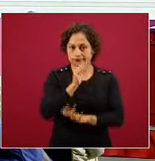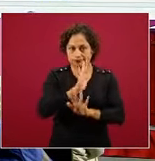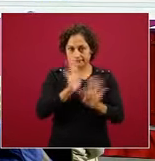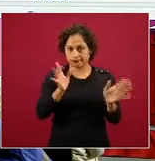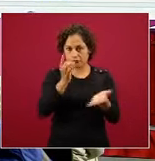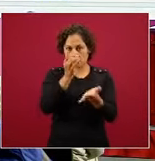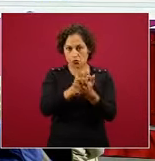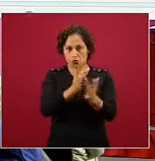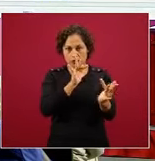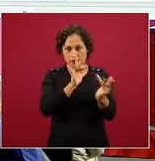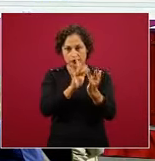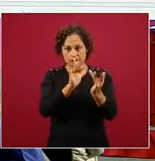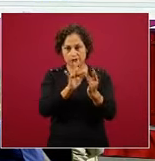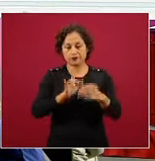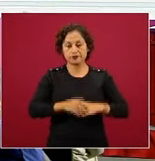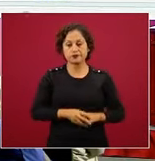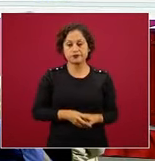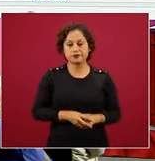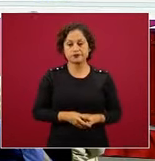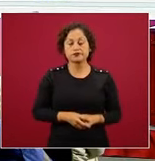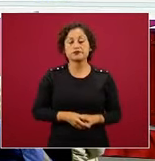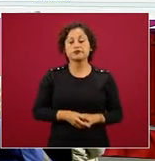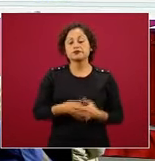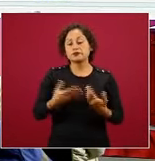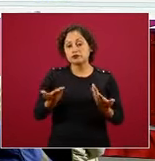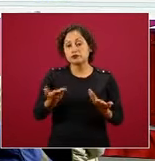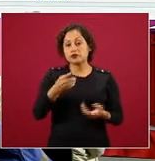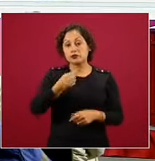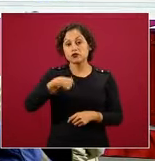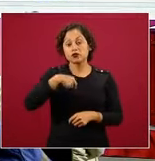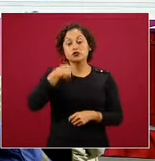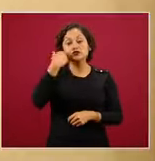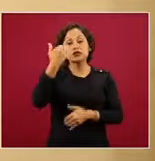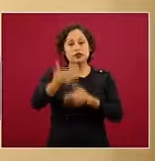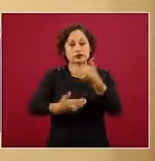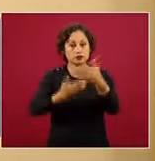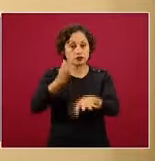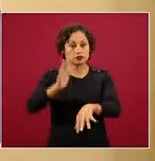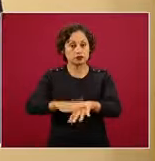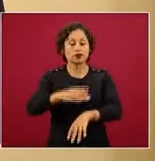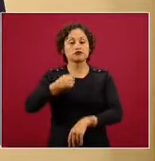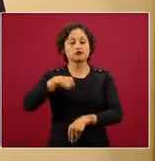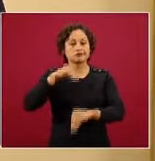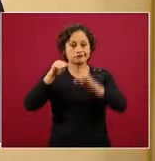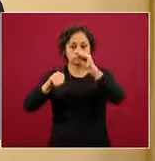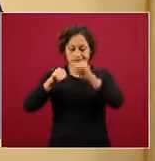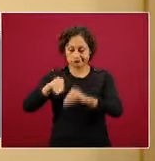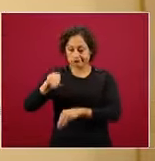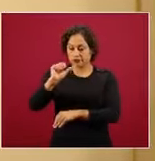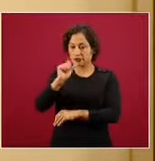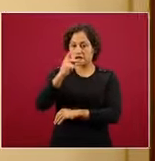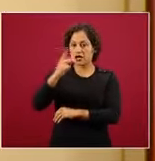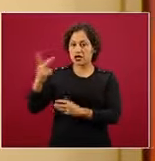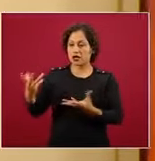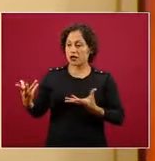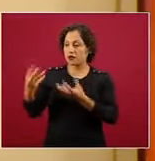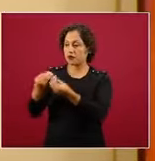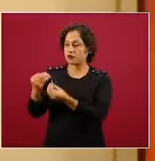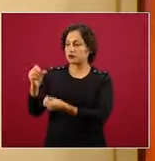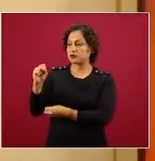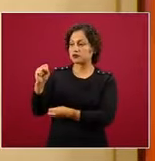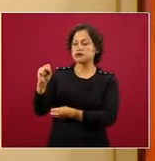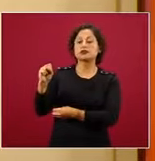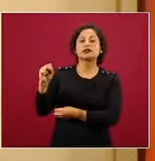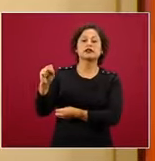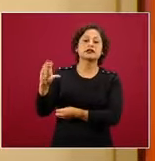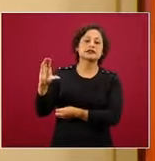Y con el propósito de seguir avanzando en este sentido, desarrollamos una aplicación en conjunto con el CICES, el Centro de Ciencias de la